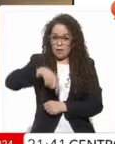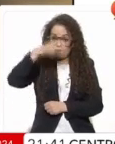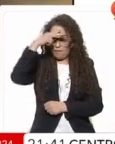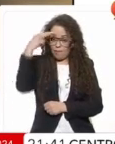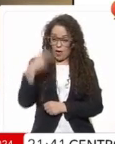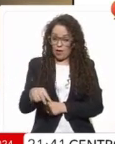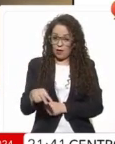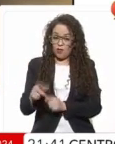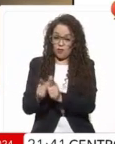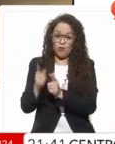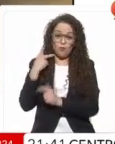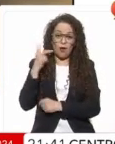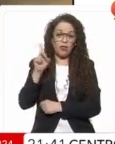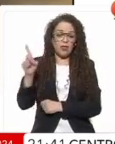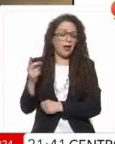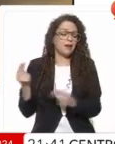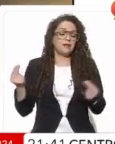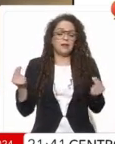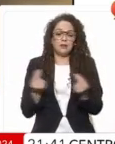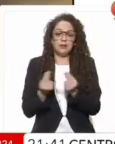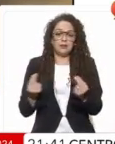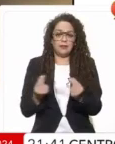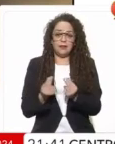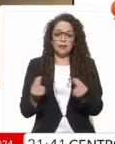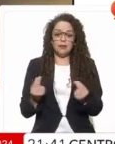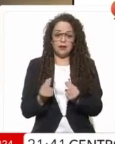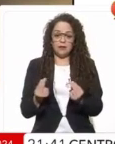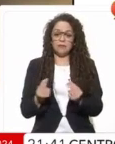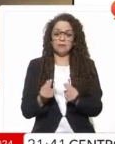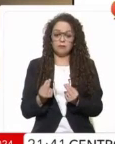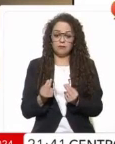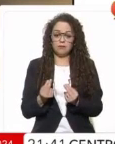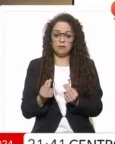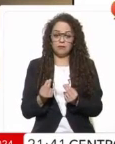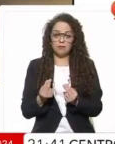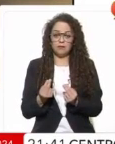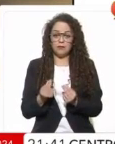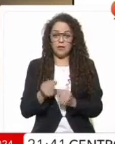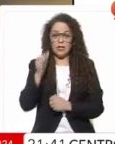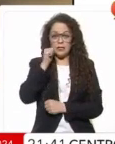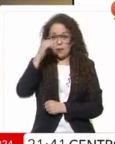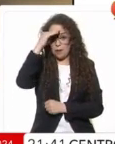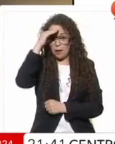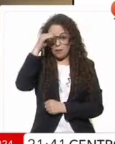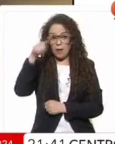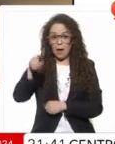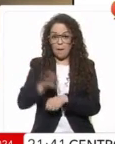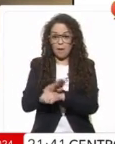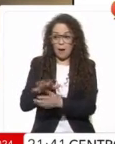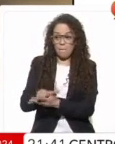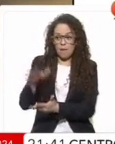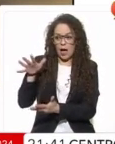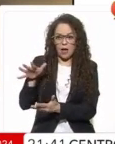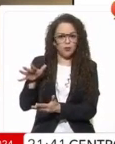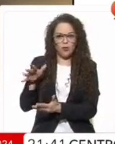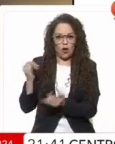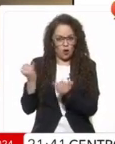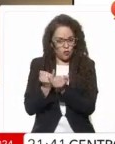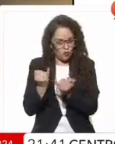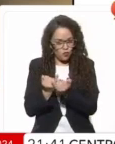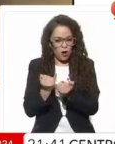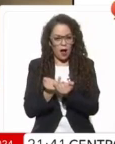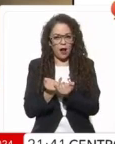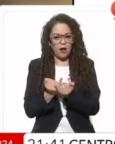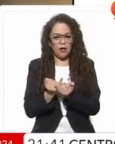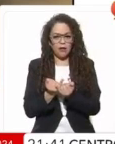de la democracia no es solo de la mayoría, también lo es de las minorías, que están representadas